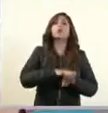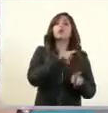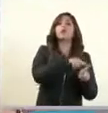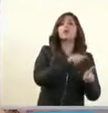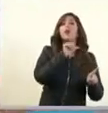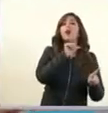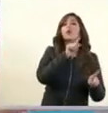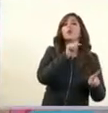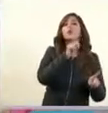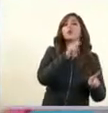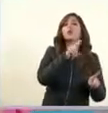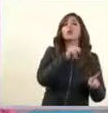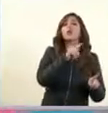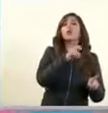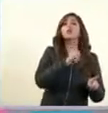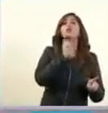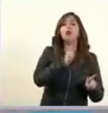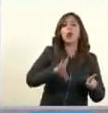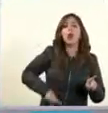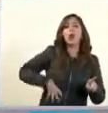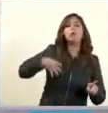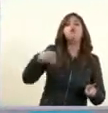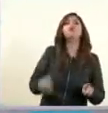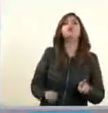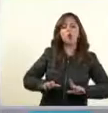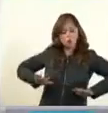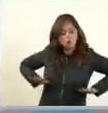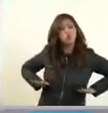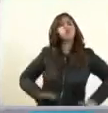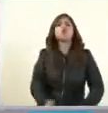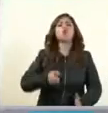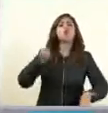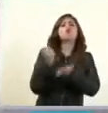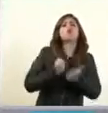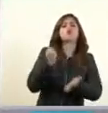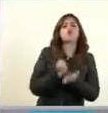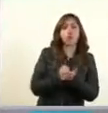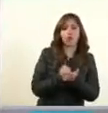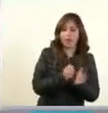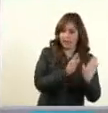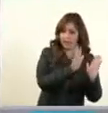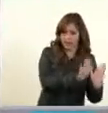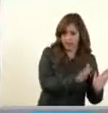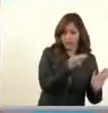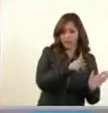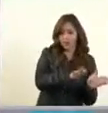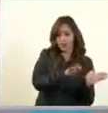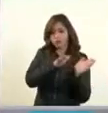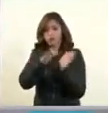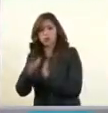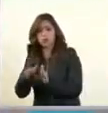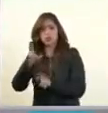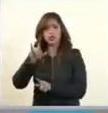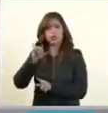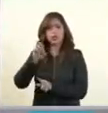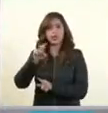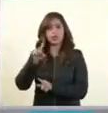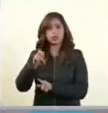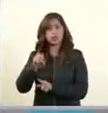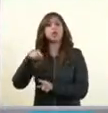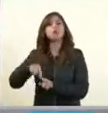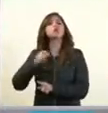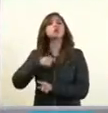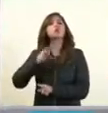y empuja y forza. Y aquí la propuesta es que en el liderazgo hagas el